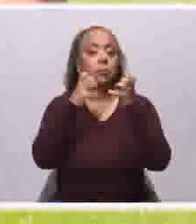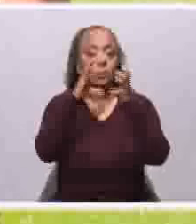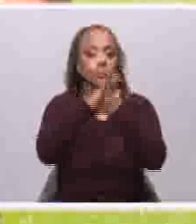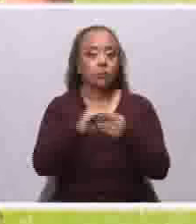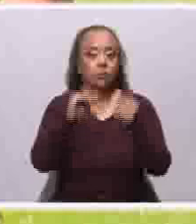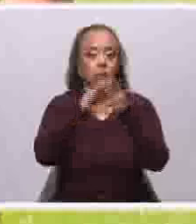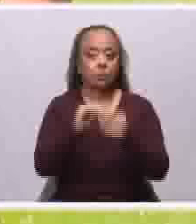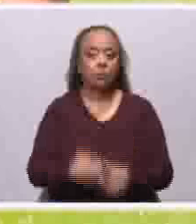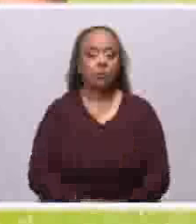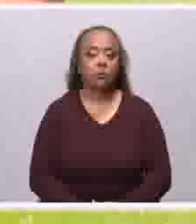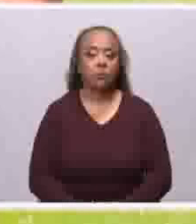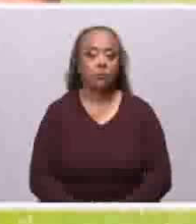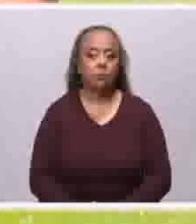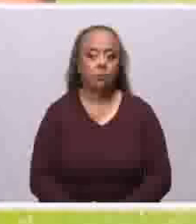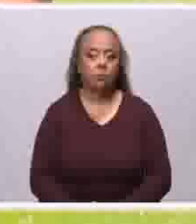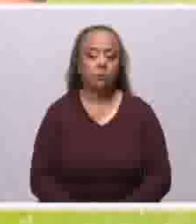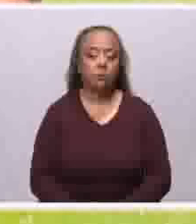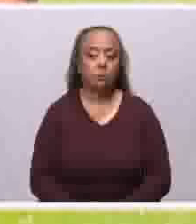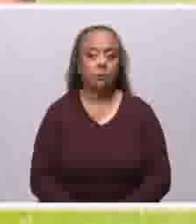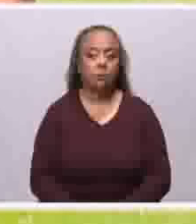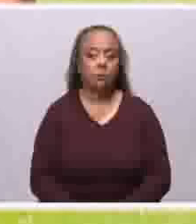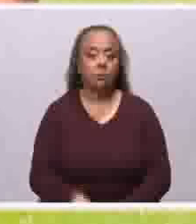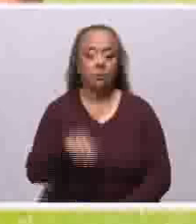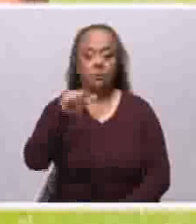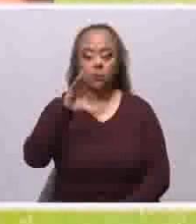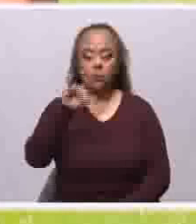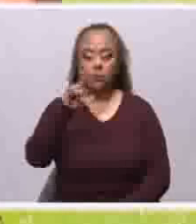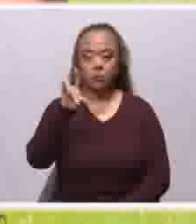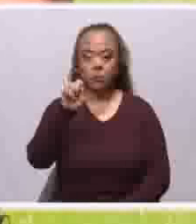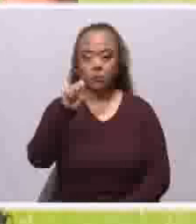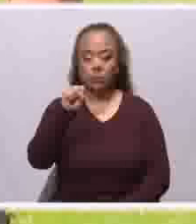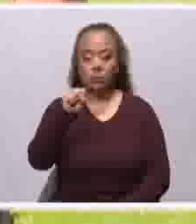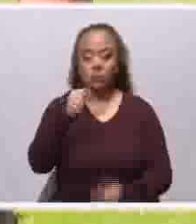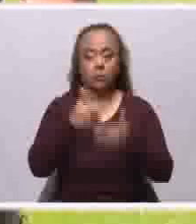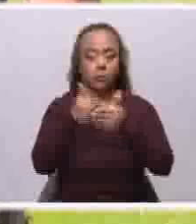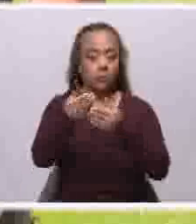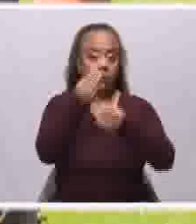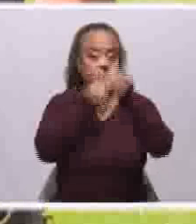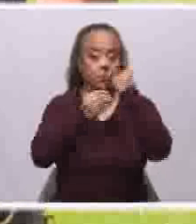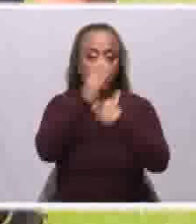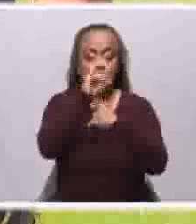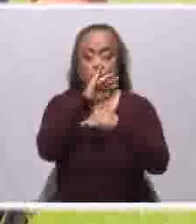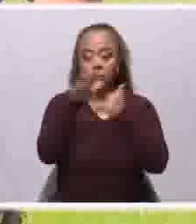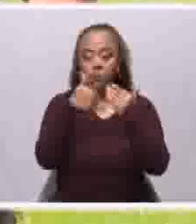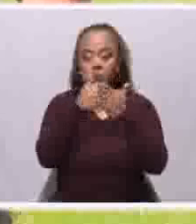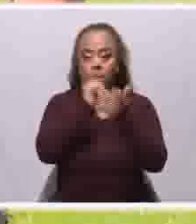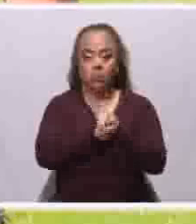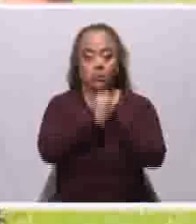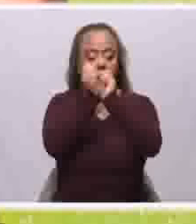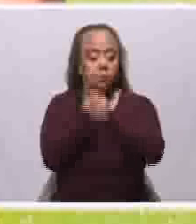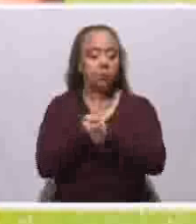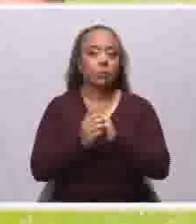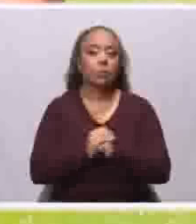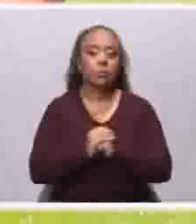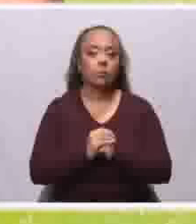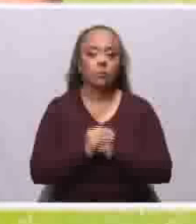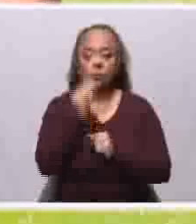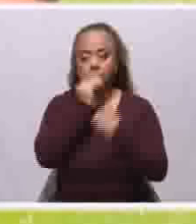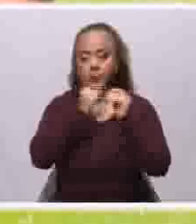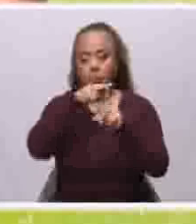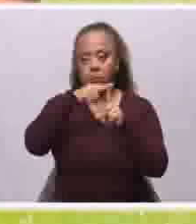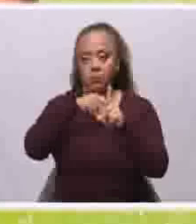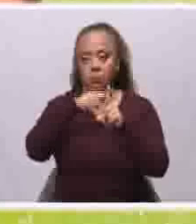que la acidez después de las comidas y de todas las los cambios cambios de comida